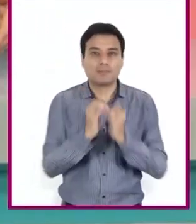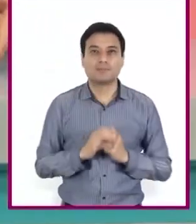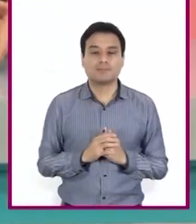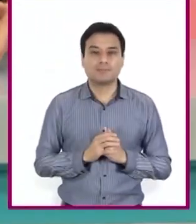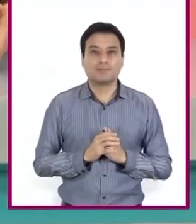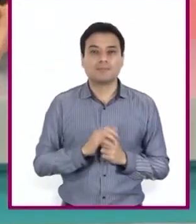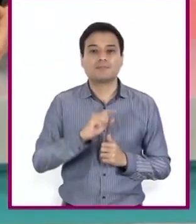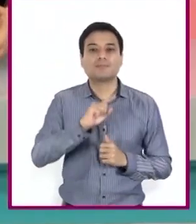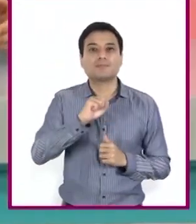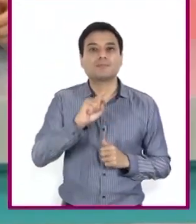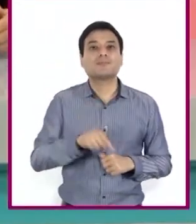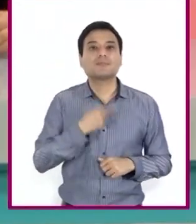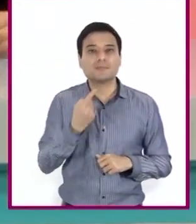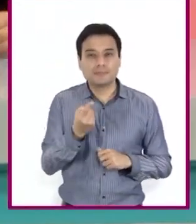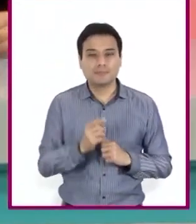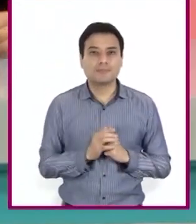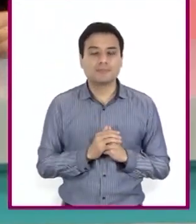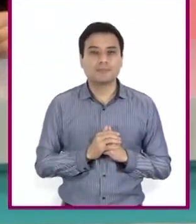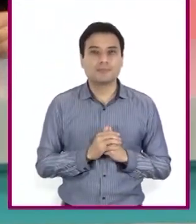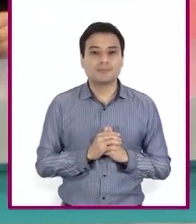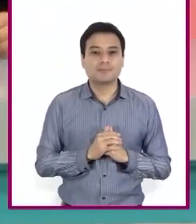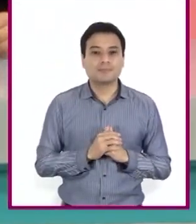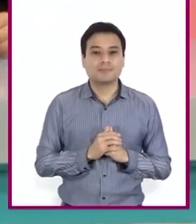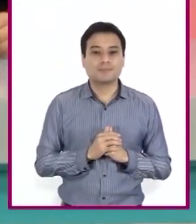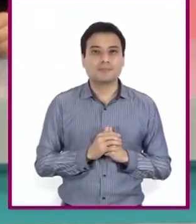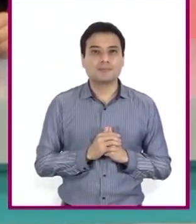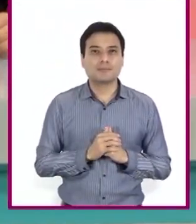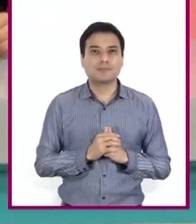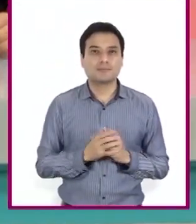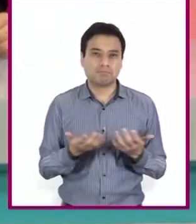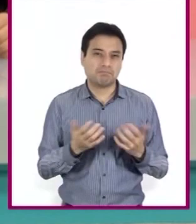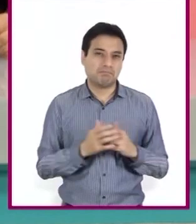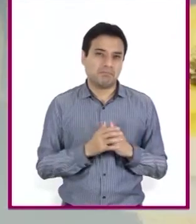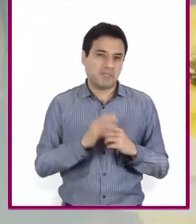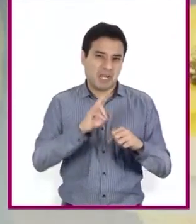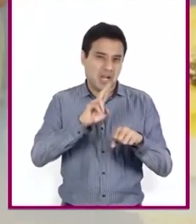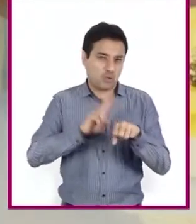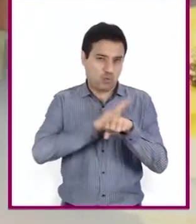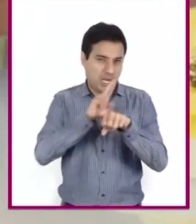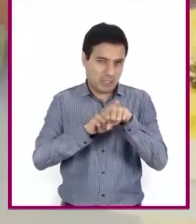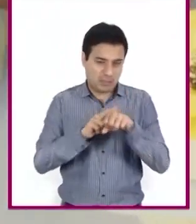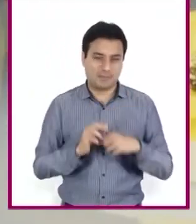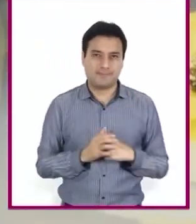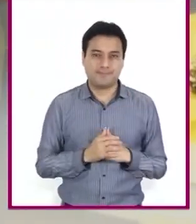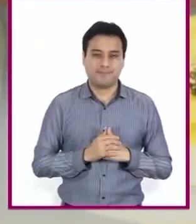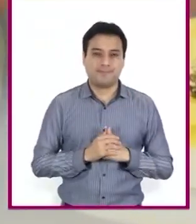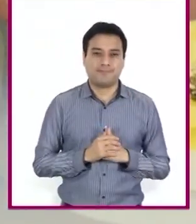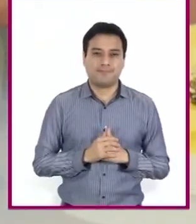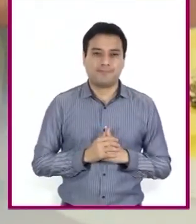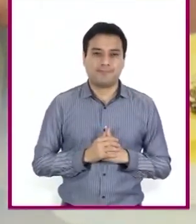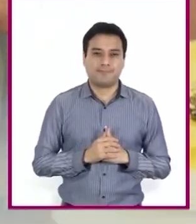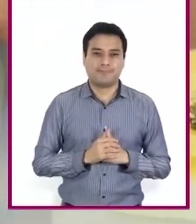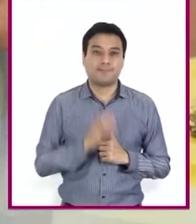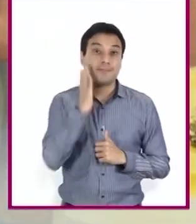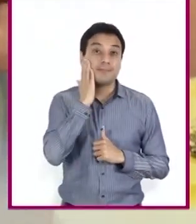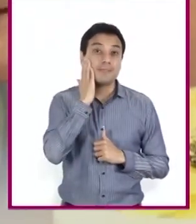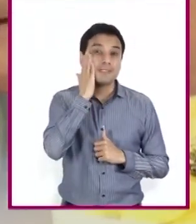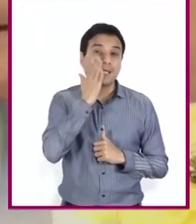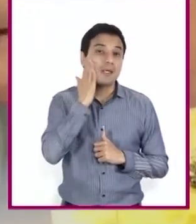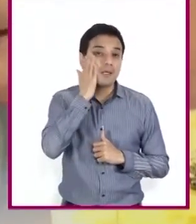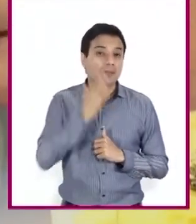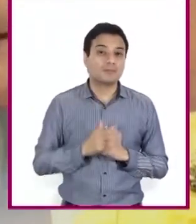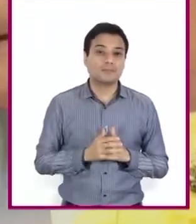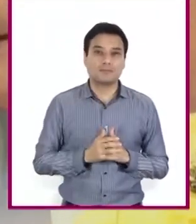Y de este lado tenemos los alimentos de origen natural. Veamos la manzana.